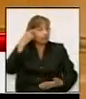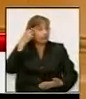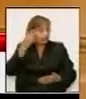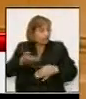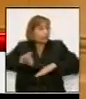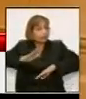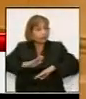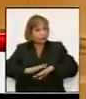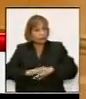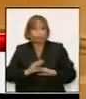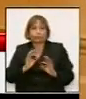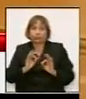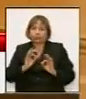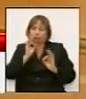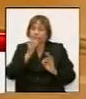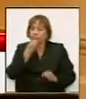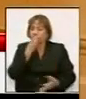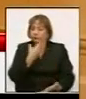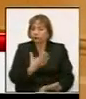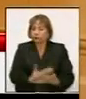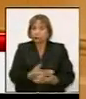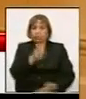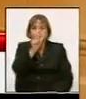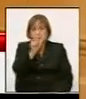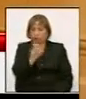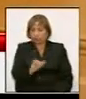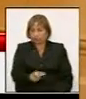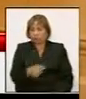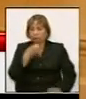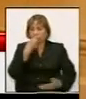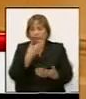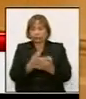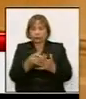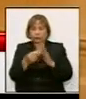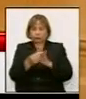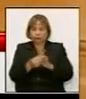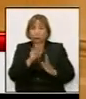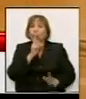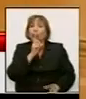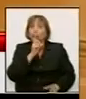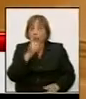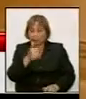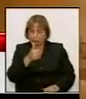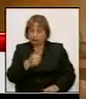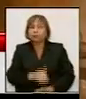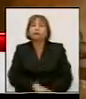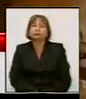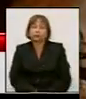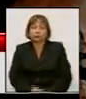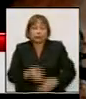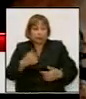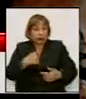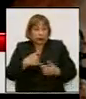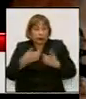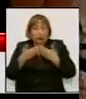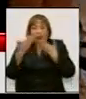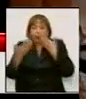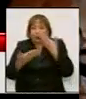todo una gran persona, un gran esposo y un gran padre de familia. Quería destacar